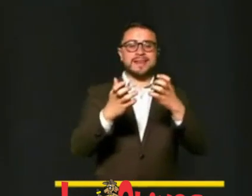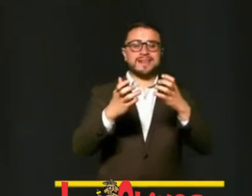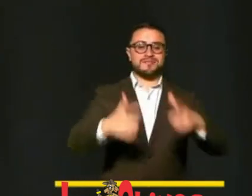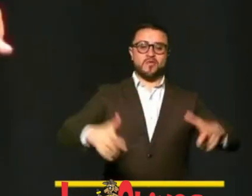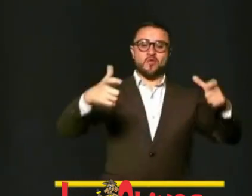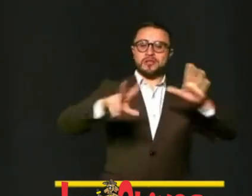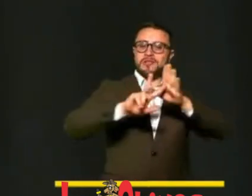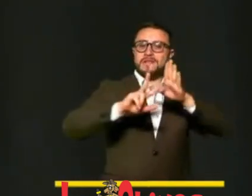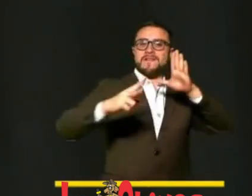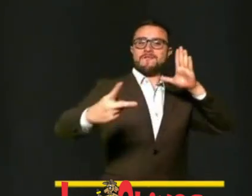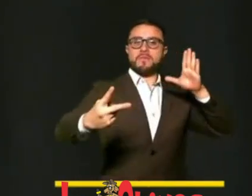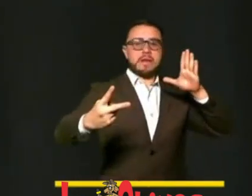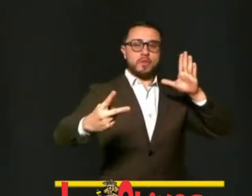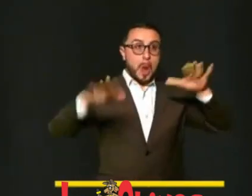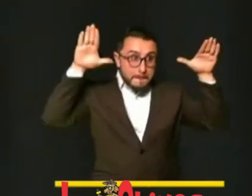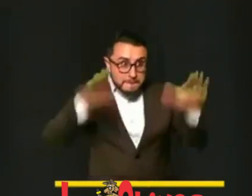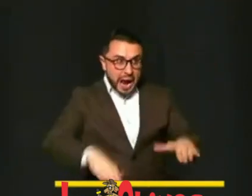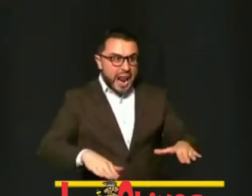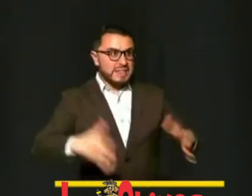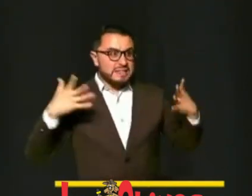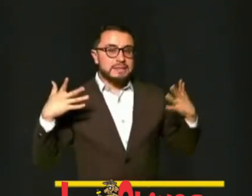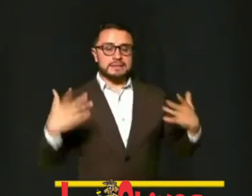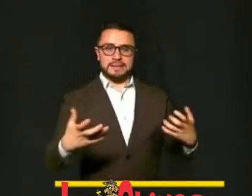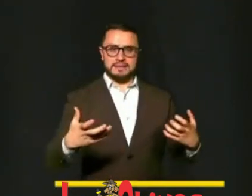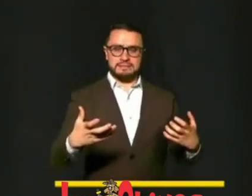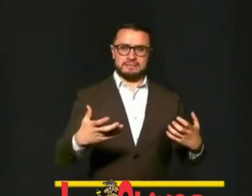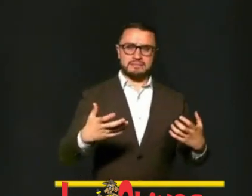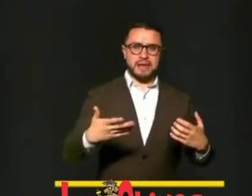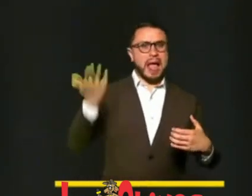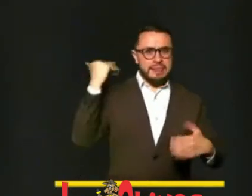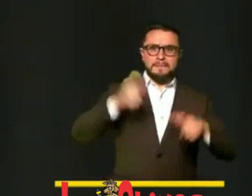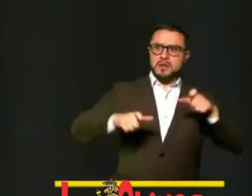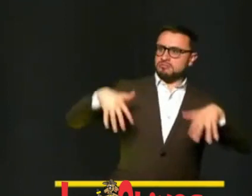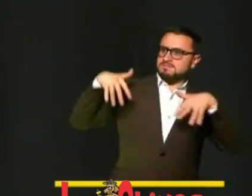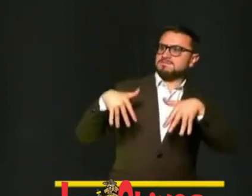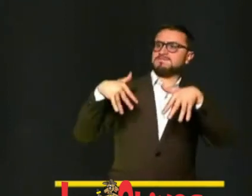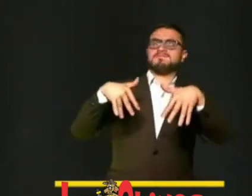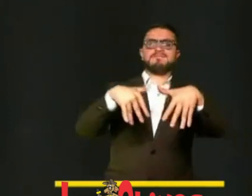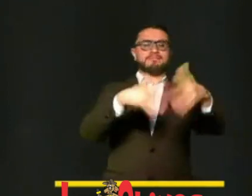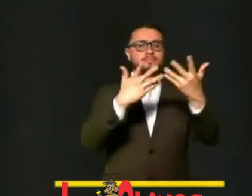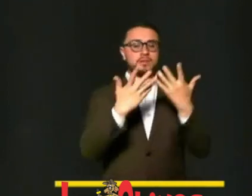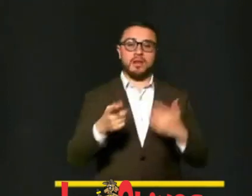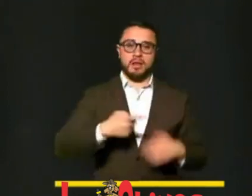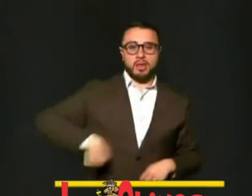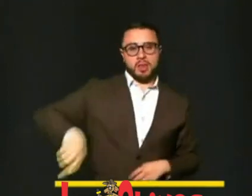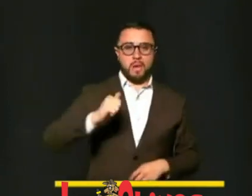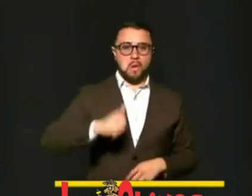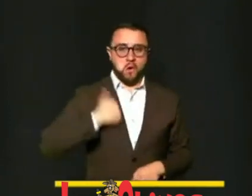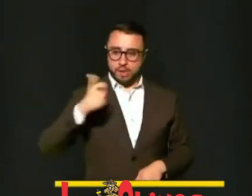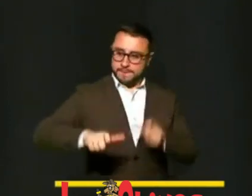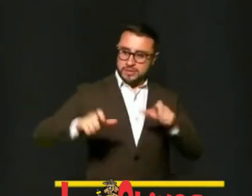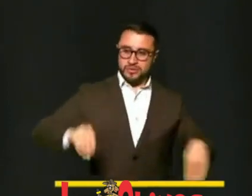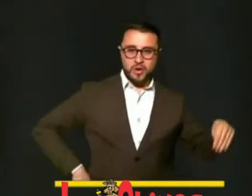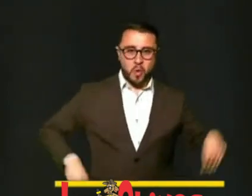benefician al pueblo en el congreso después de que salió tanta gente en las marchas y están utilizando los